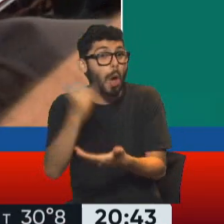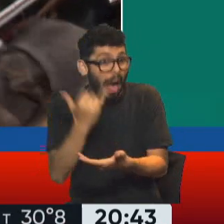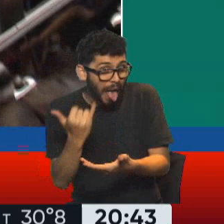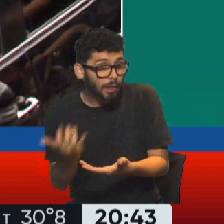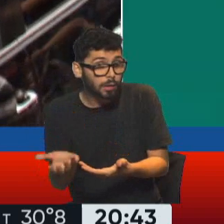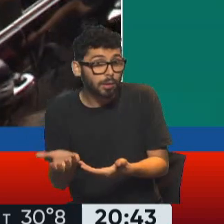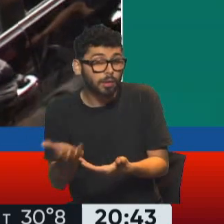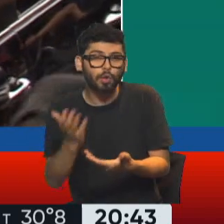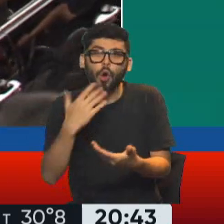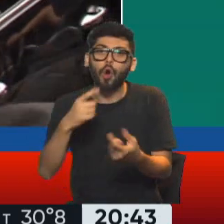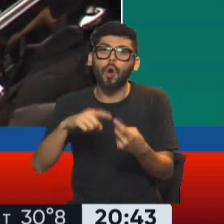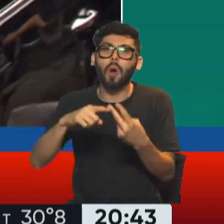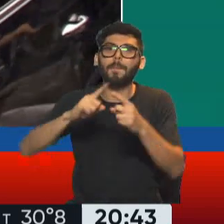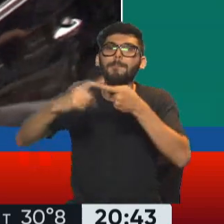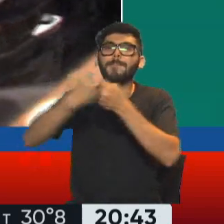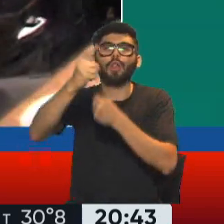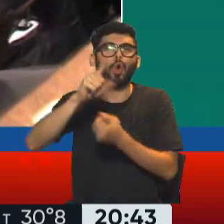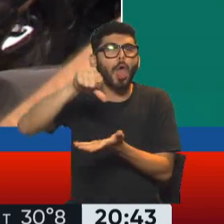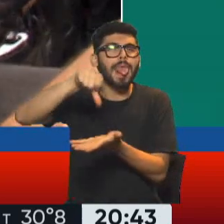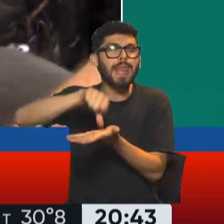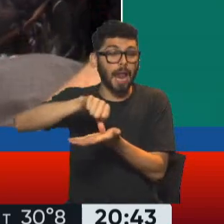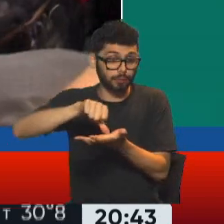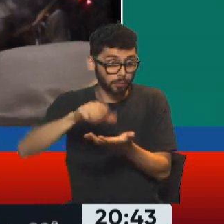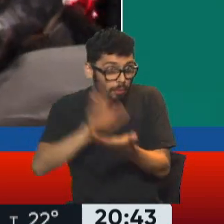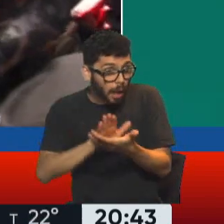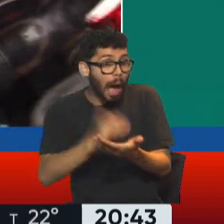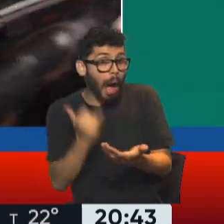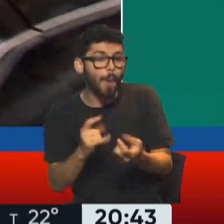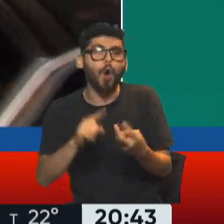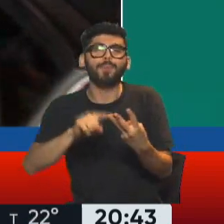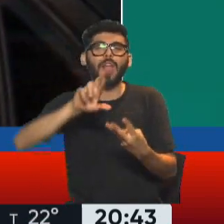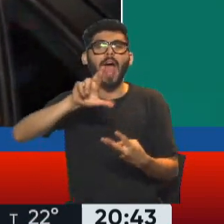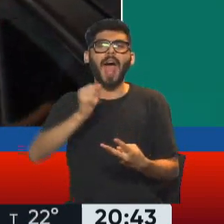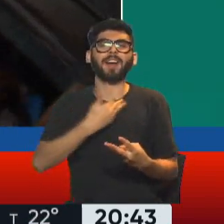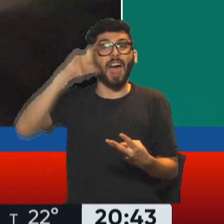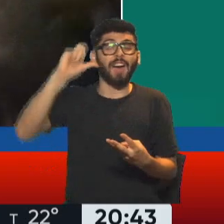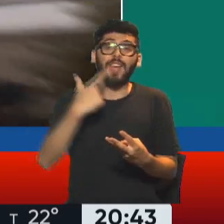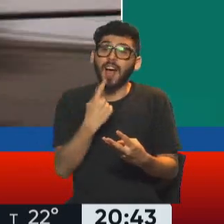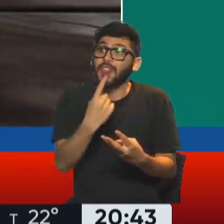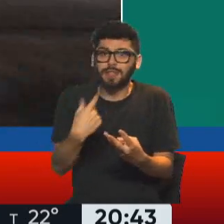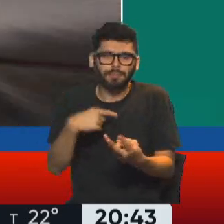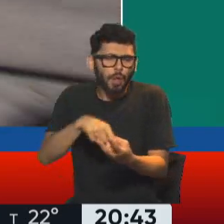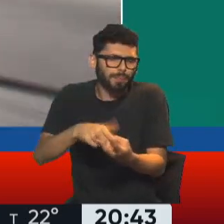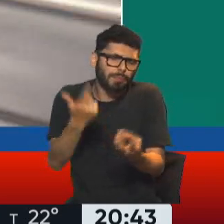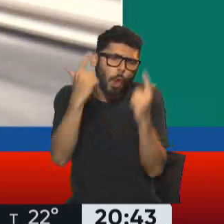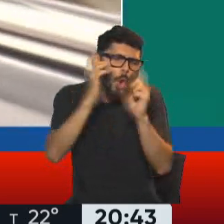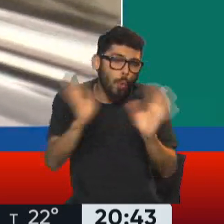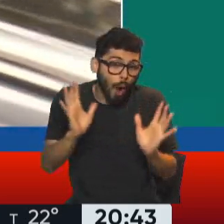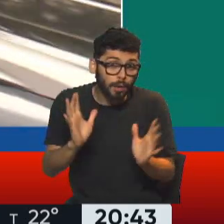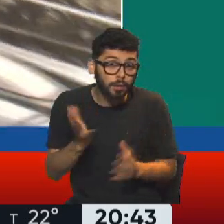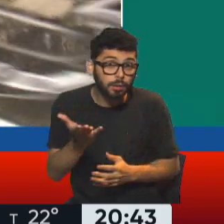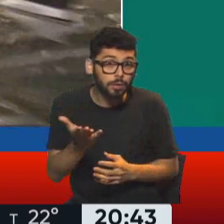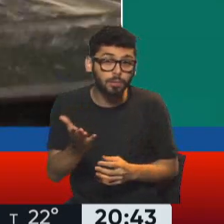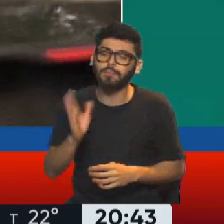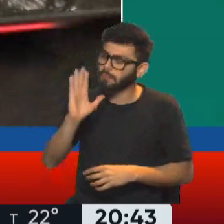fundamento en la causa del pacto con Irán? ¿Algún fundamento cuando Rafecas dice esto no tiene ni pies pies ni cabeza. En el Y caso en de primer Dólar año Futuro, del-